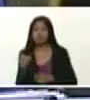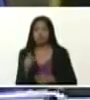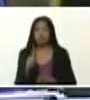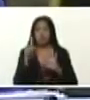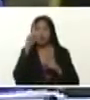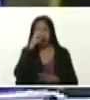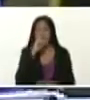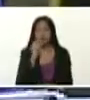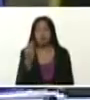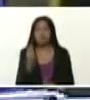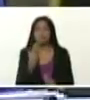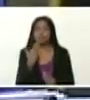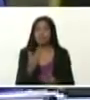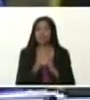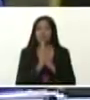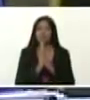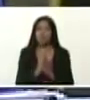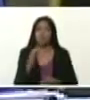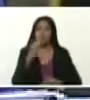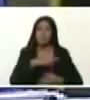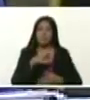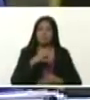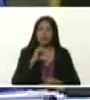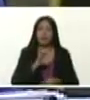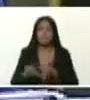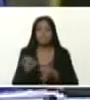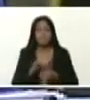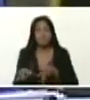un año. Yo soy ahorrista en Petro.